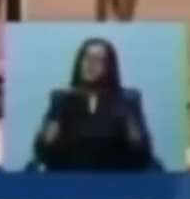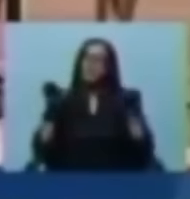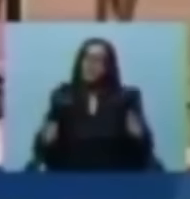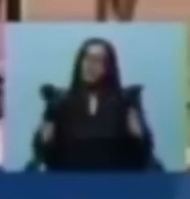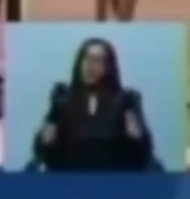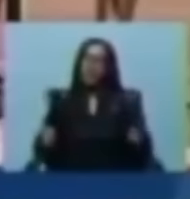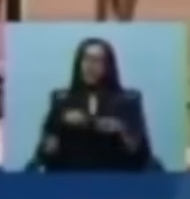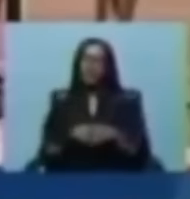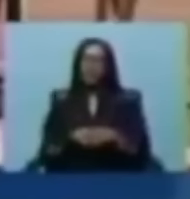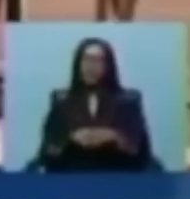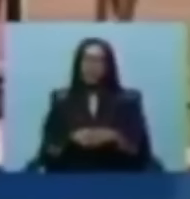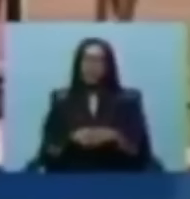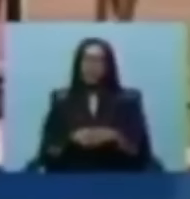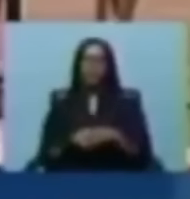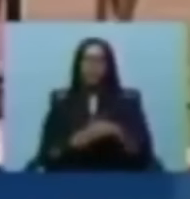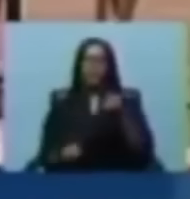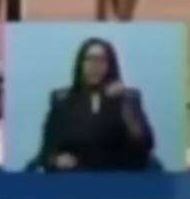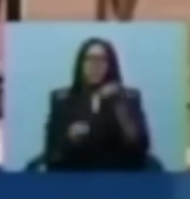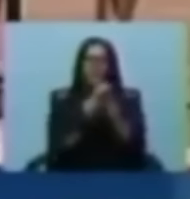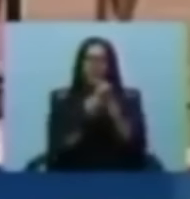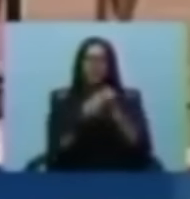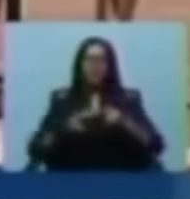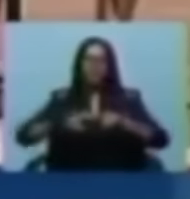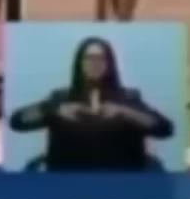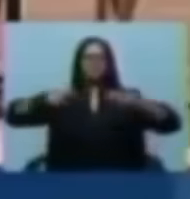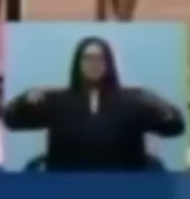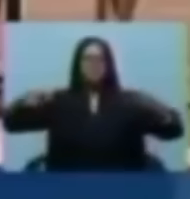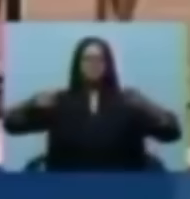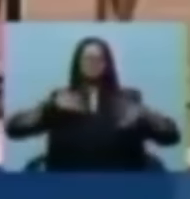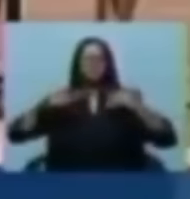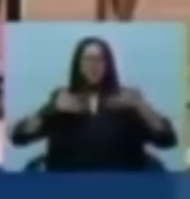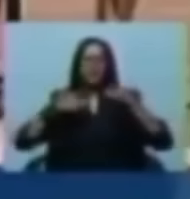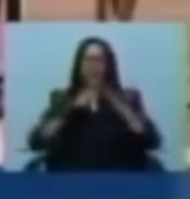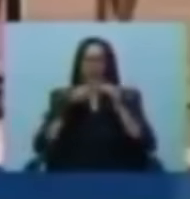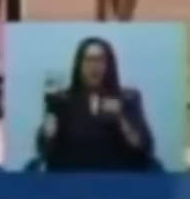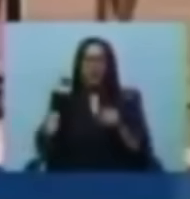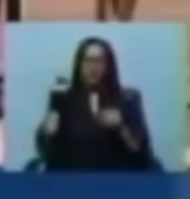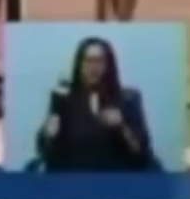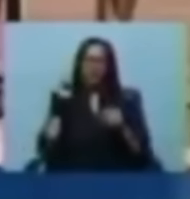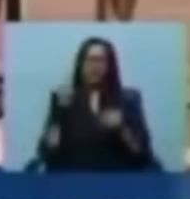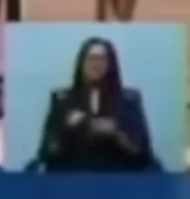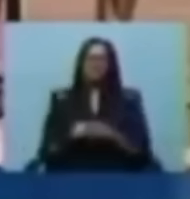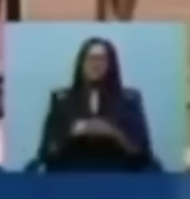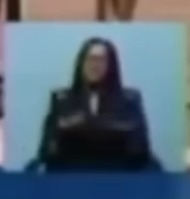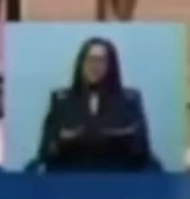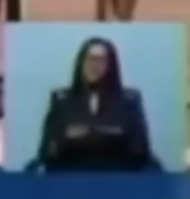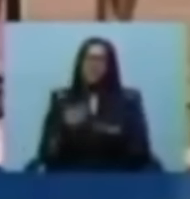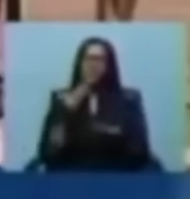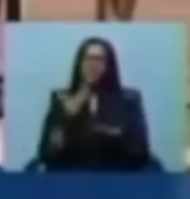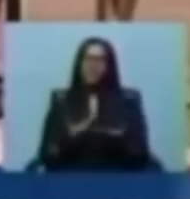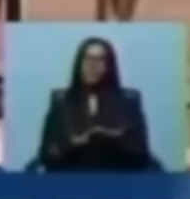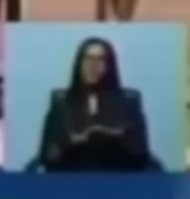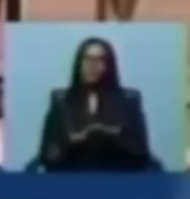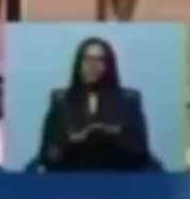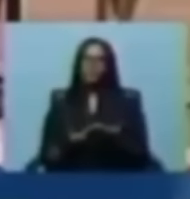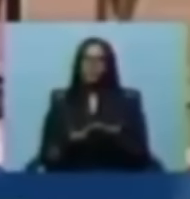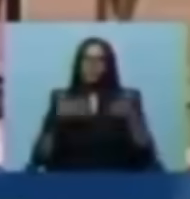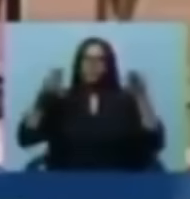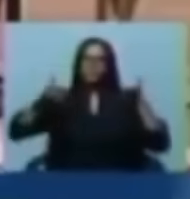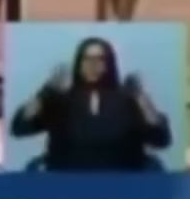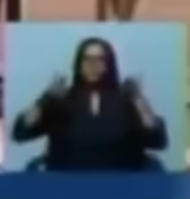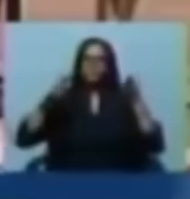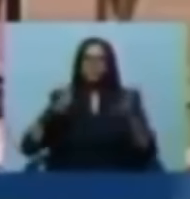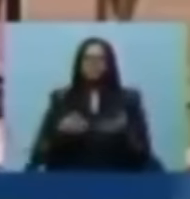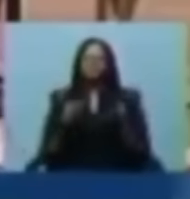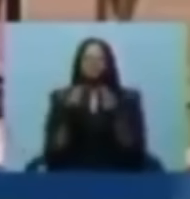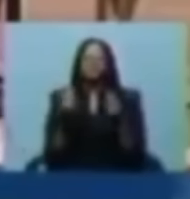te dejen poner tu sombrilla o te instales con tu familia Okay si vas para Margarita pues ya ustedes saben las condiciones que está con ferry y se siguen deteriorando No